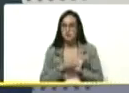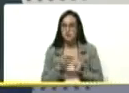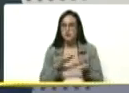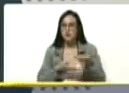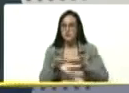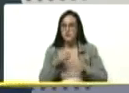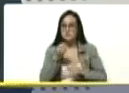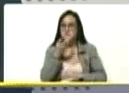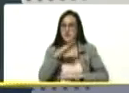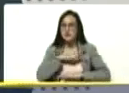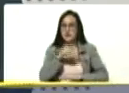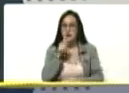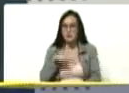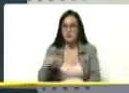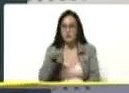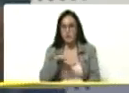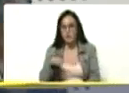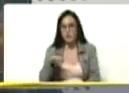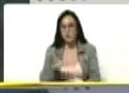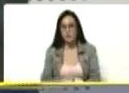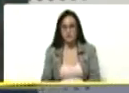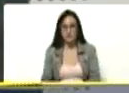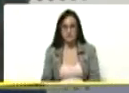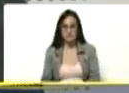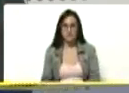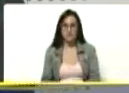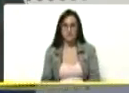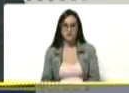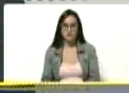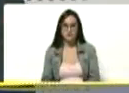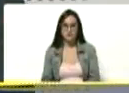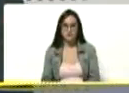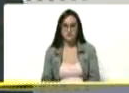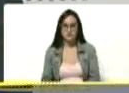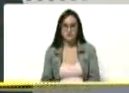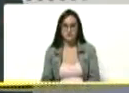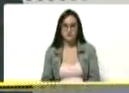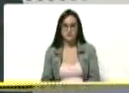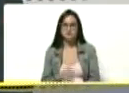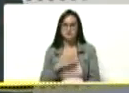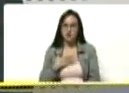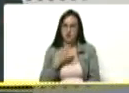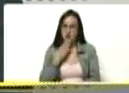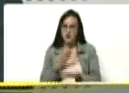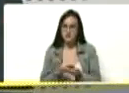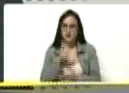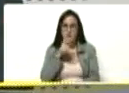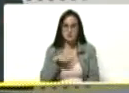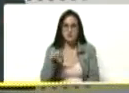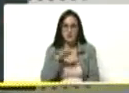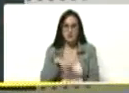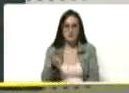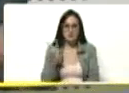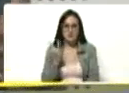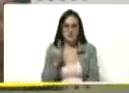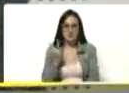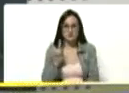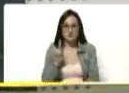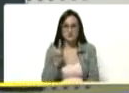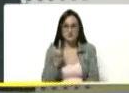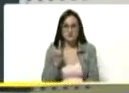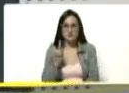el bienestar de los pueblos. I want to thank the Venezuelan people. Quiero agradecer al pueblo venezolano for giving